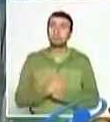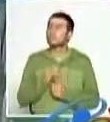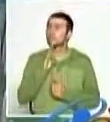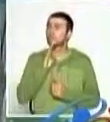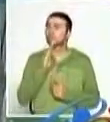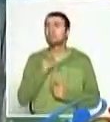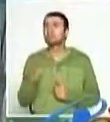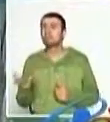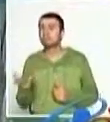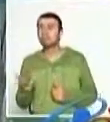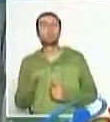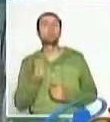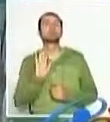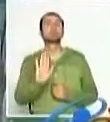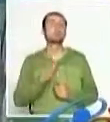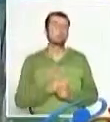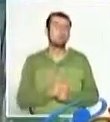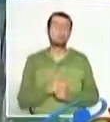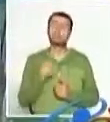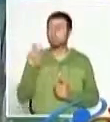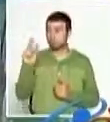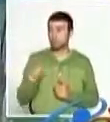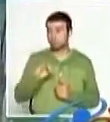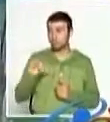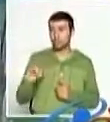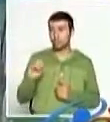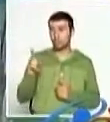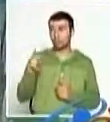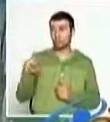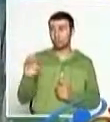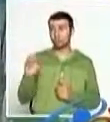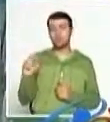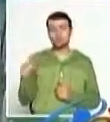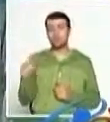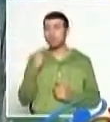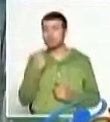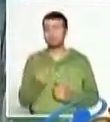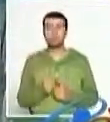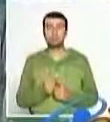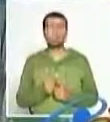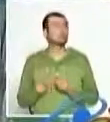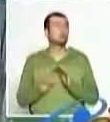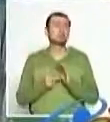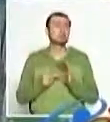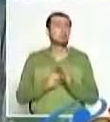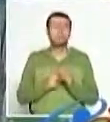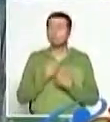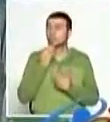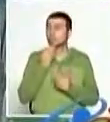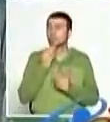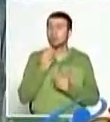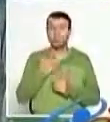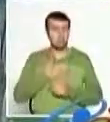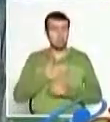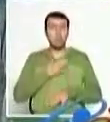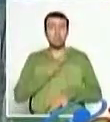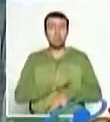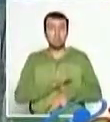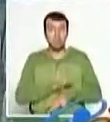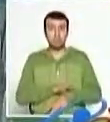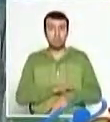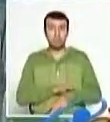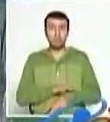hace? Usted, como le decía el doctor José Fernando García. No es que entonces yo como médico le